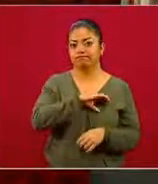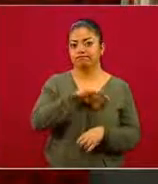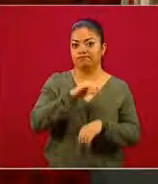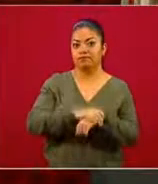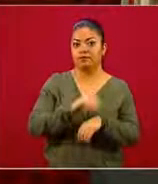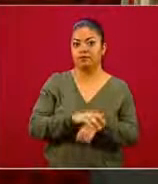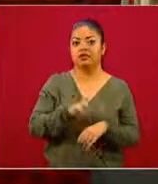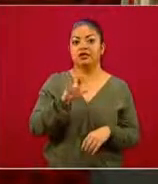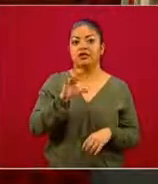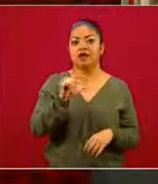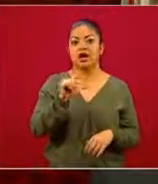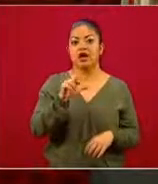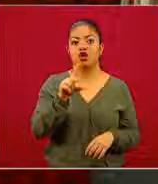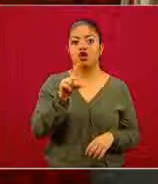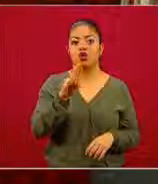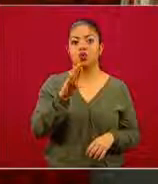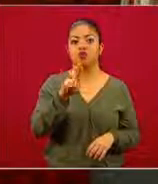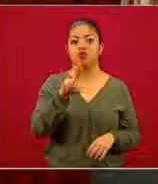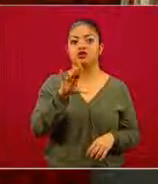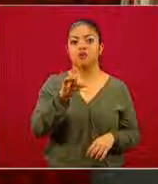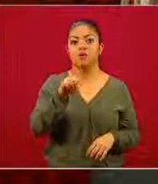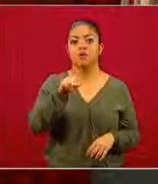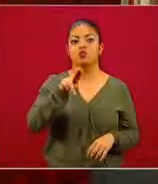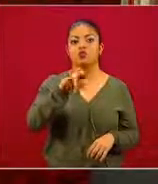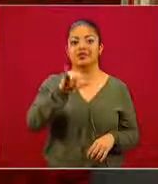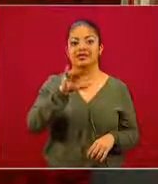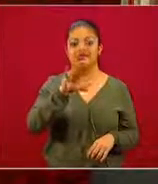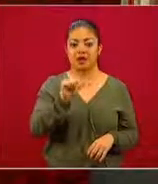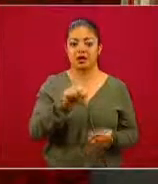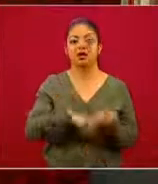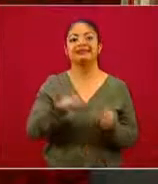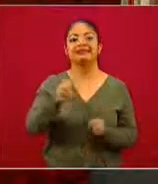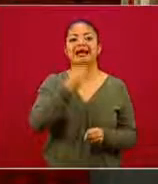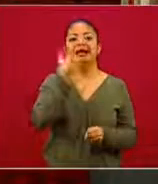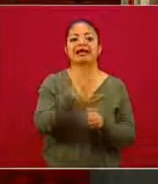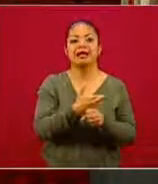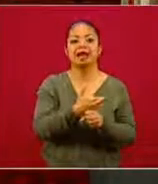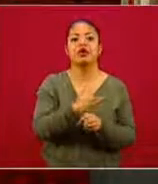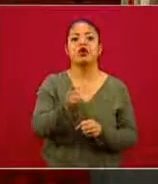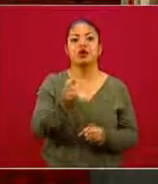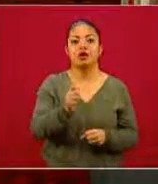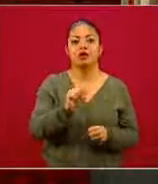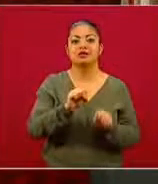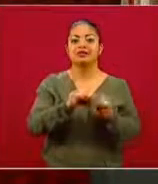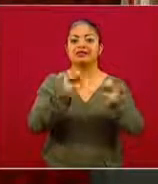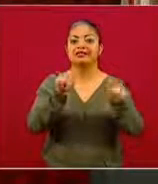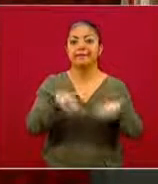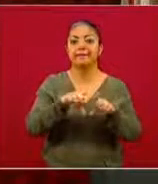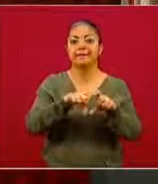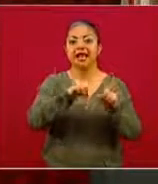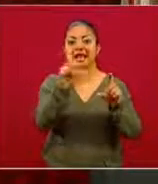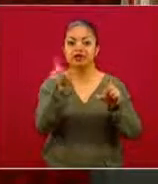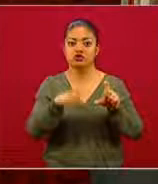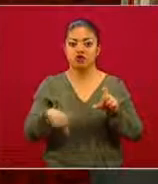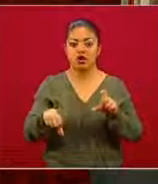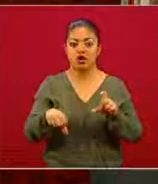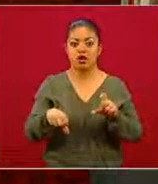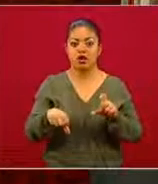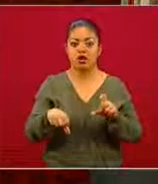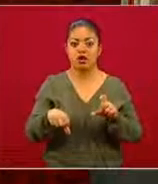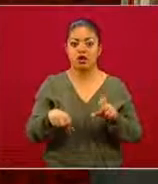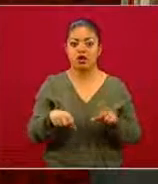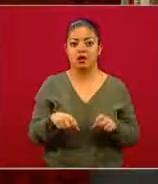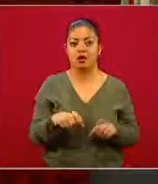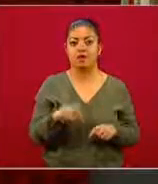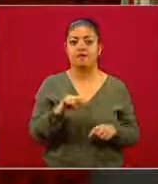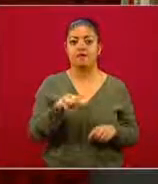we also Burcio have our Mújica, dear quien friend, es Ricardo el secretario Murjica. ejecutivo del He Sistema is the Nacional executive secretary for CIPINA, our